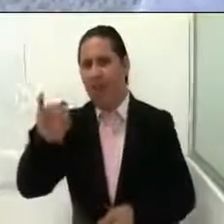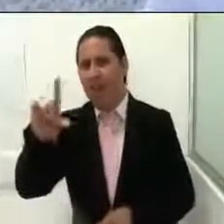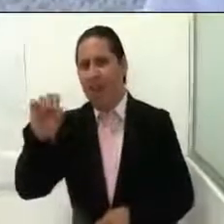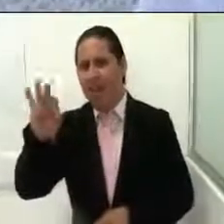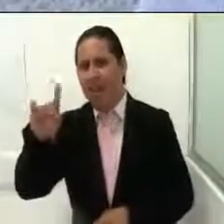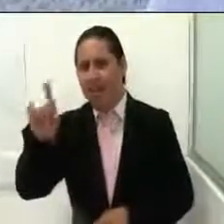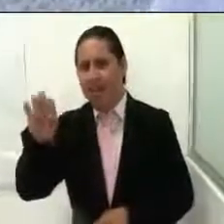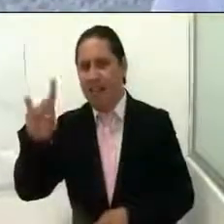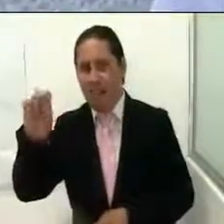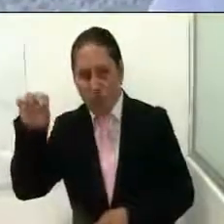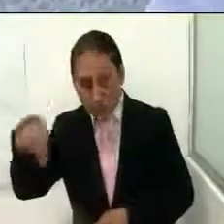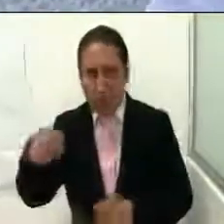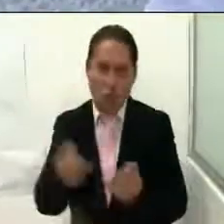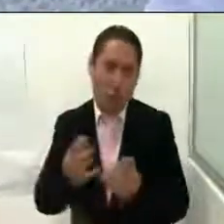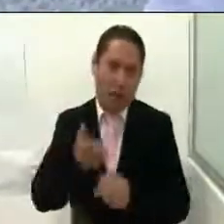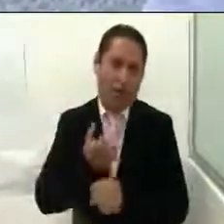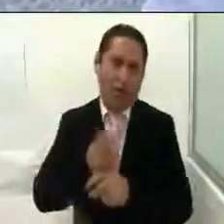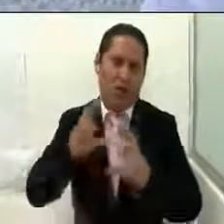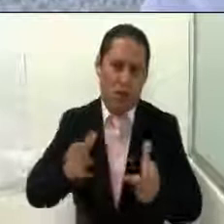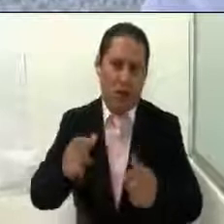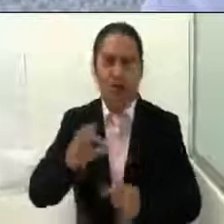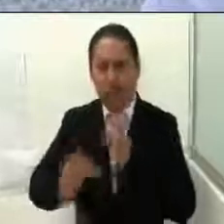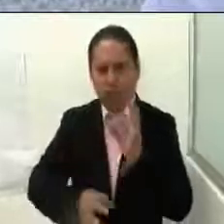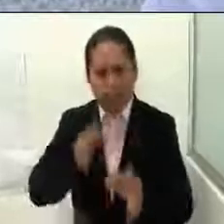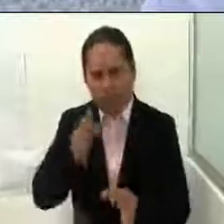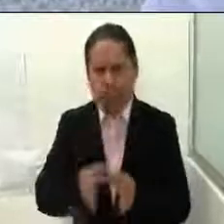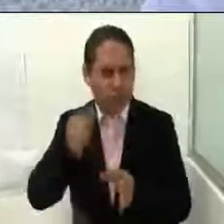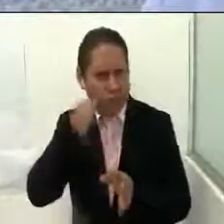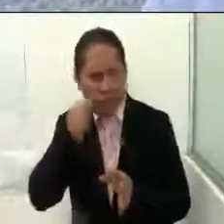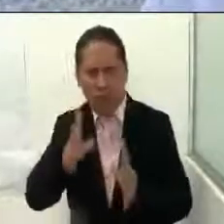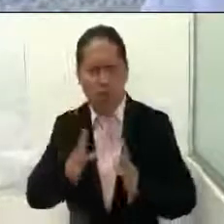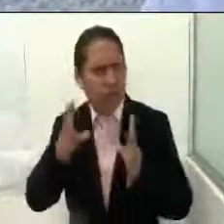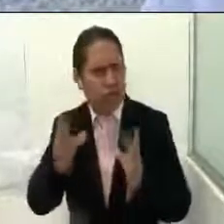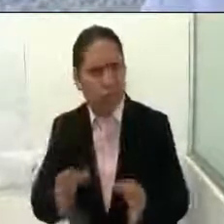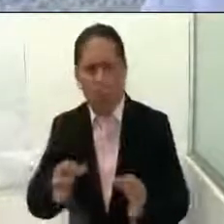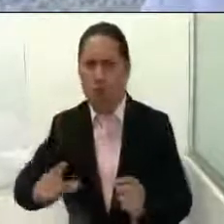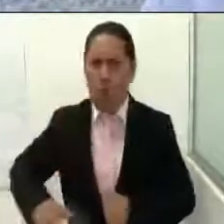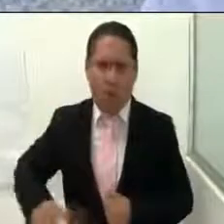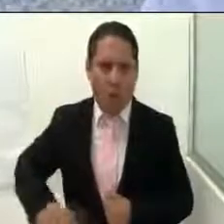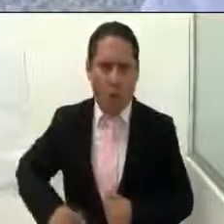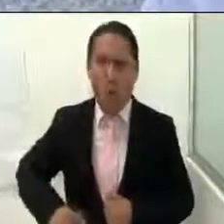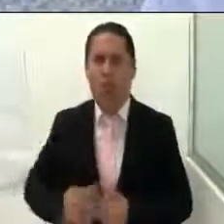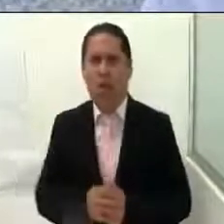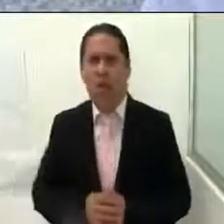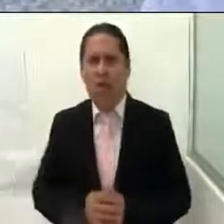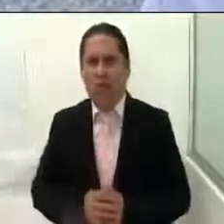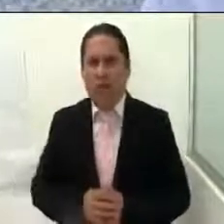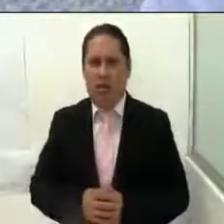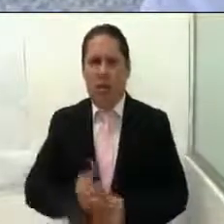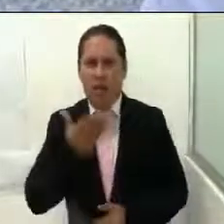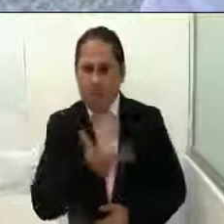esta manera nosotros hemos dado cumplimiento como el gobierno a las exigencias